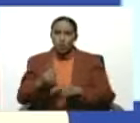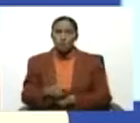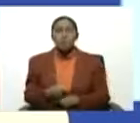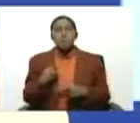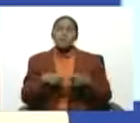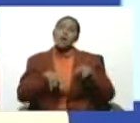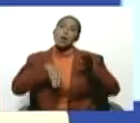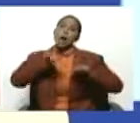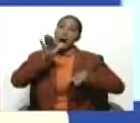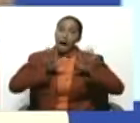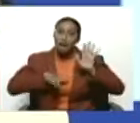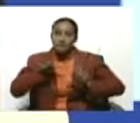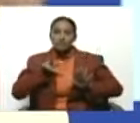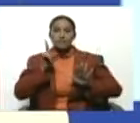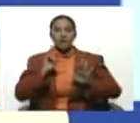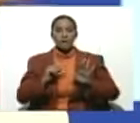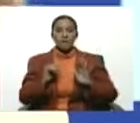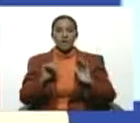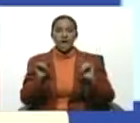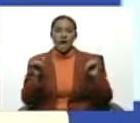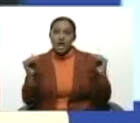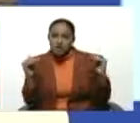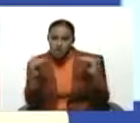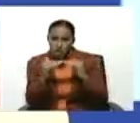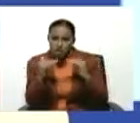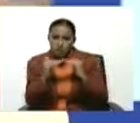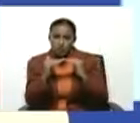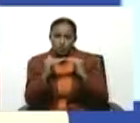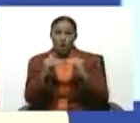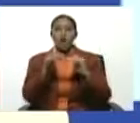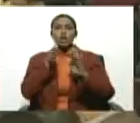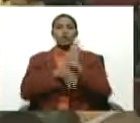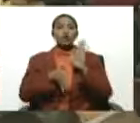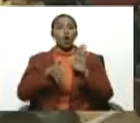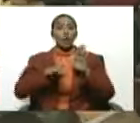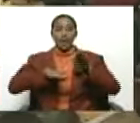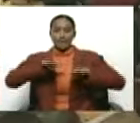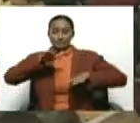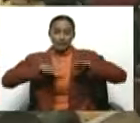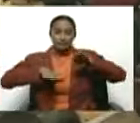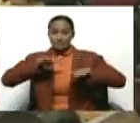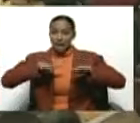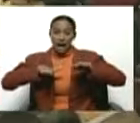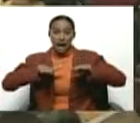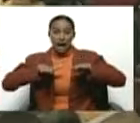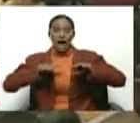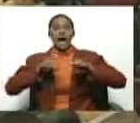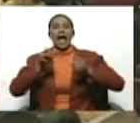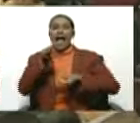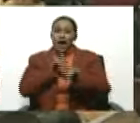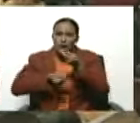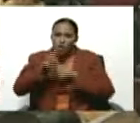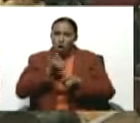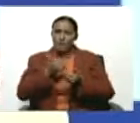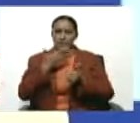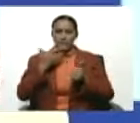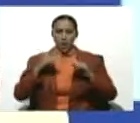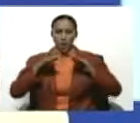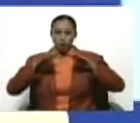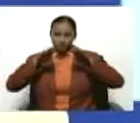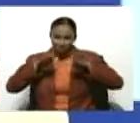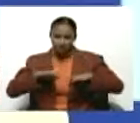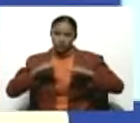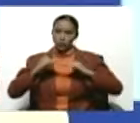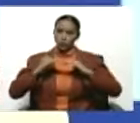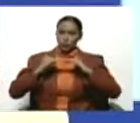veces también se trata de la estabilidad macroeconómica se necesita la estabilidad macroeconómica vamos a hablar un poco más de ello del